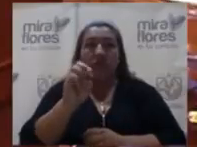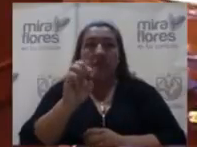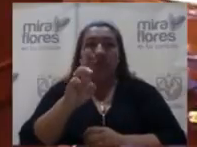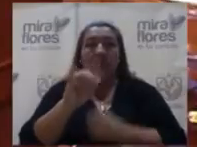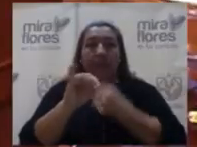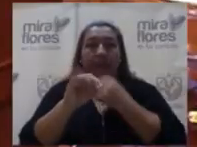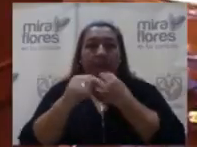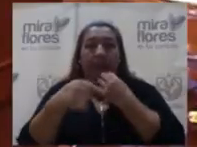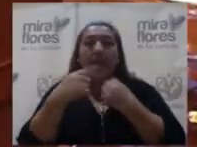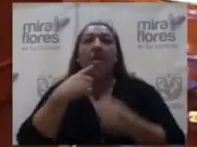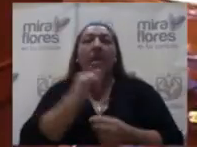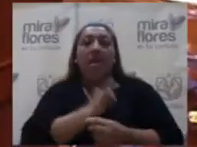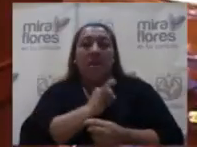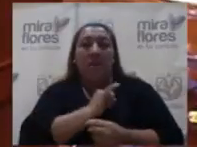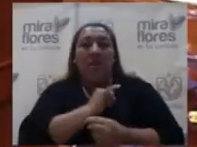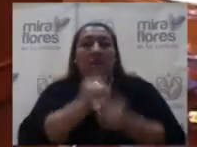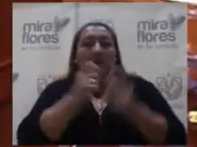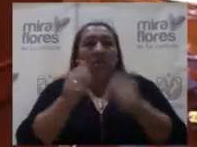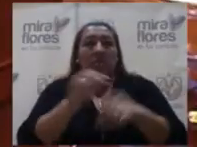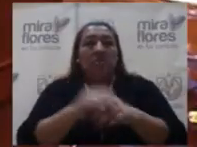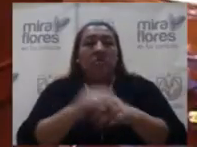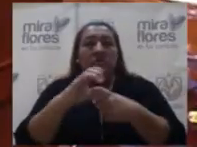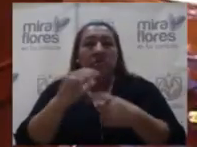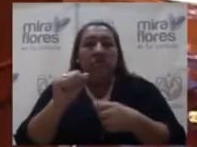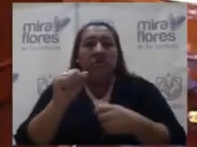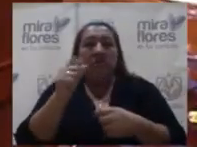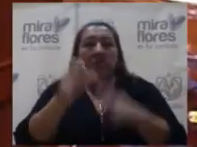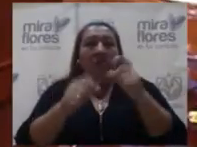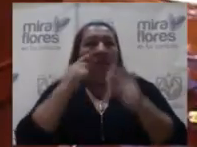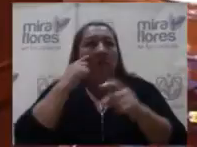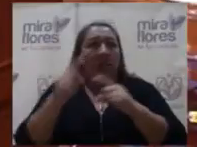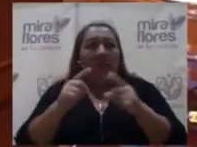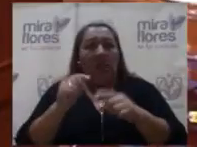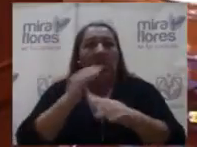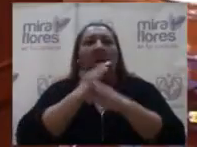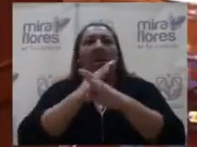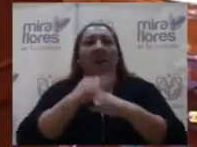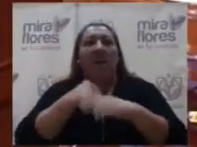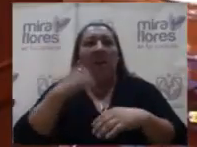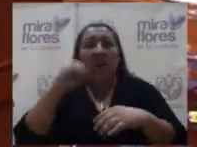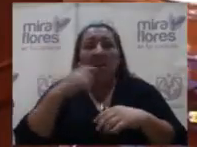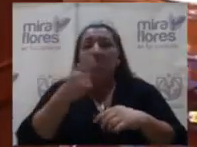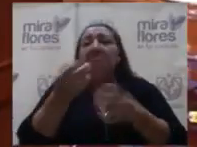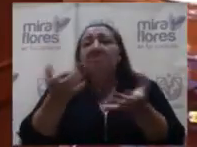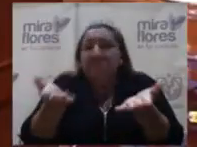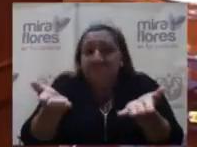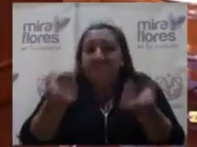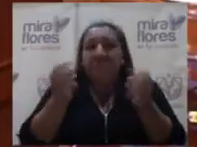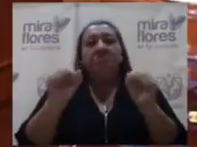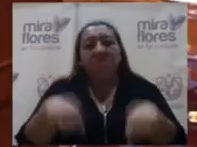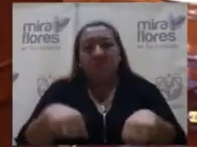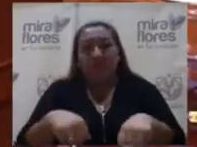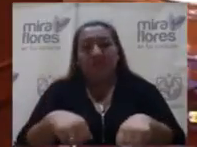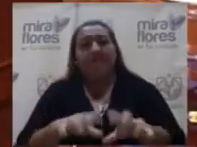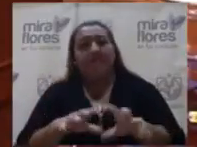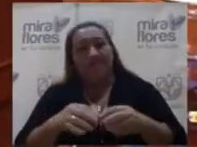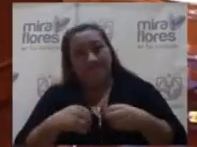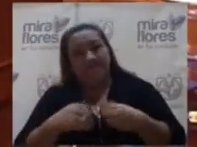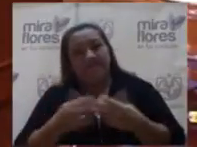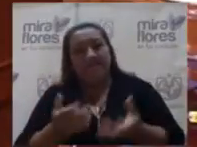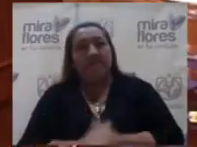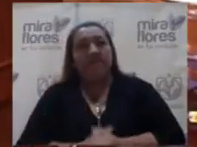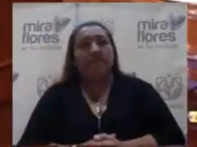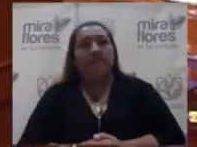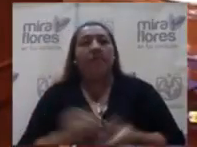también a esta institución. Los peritos, inspectores de defensa civil, aceptaron la propuesta de la instalación de 3 puntos de abastecimiento